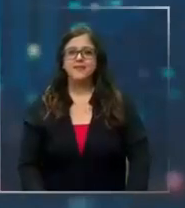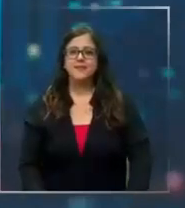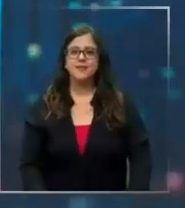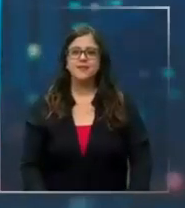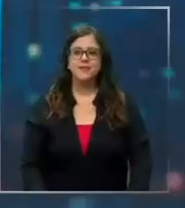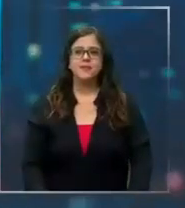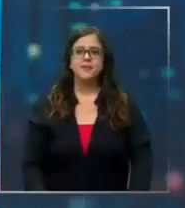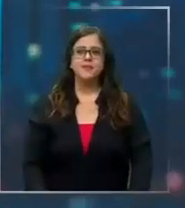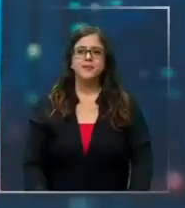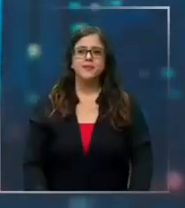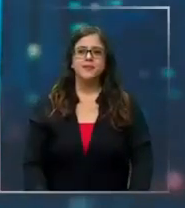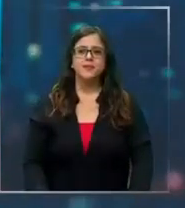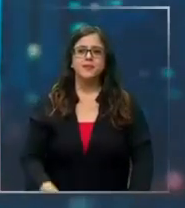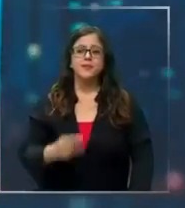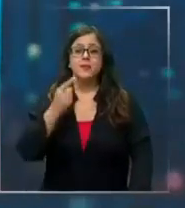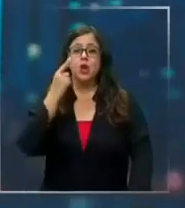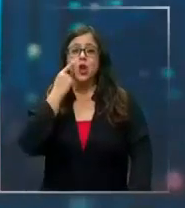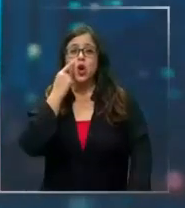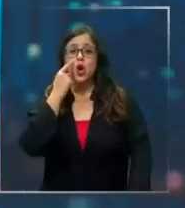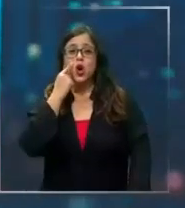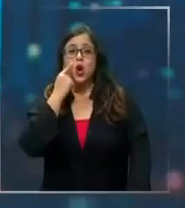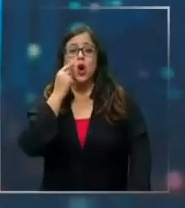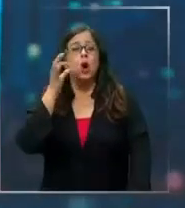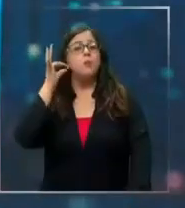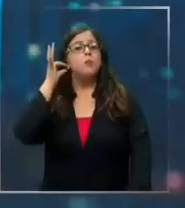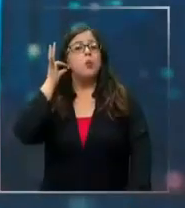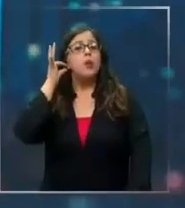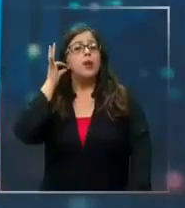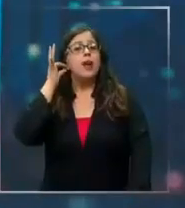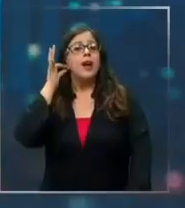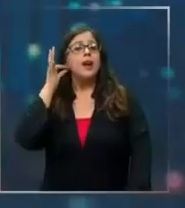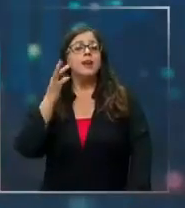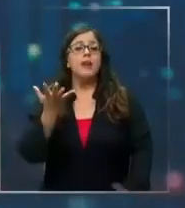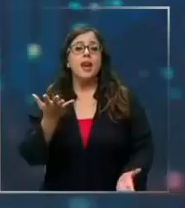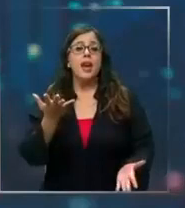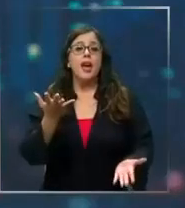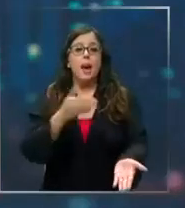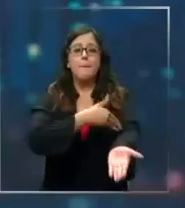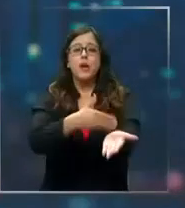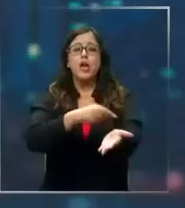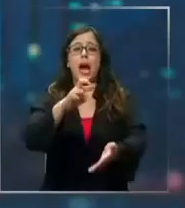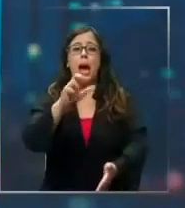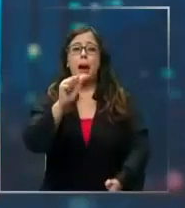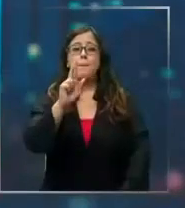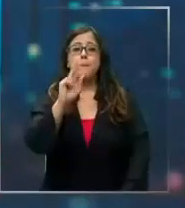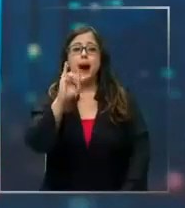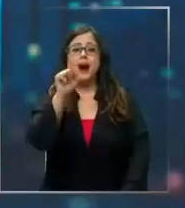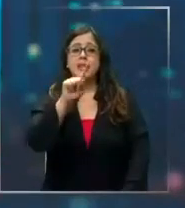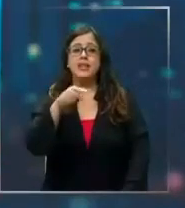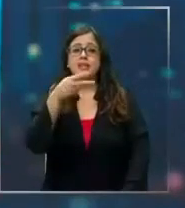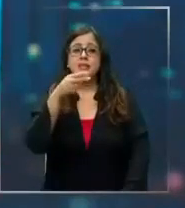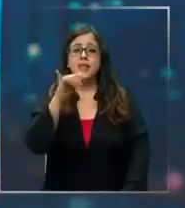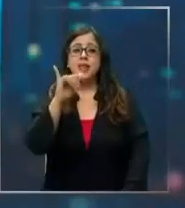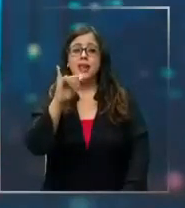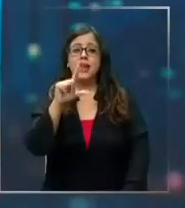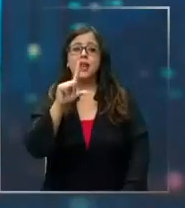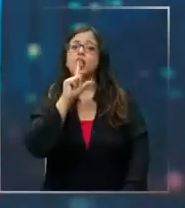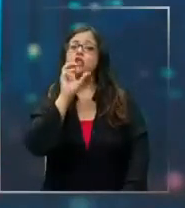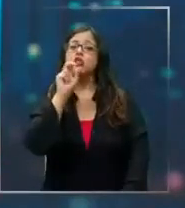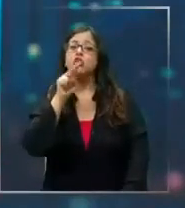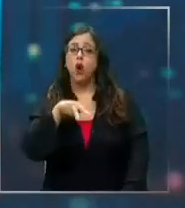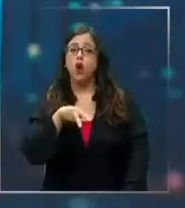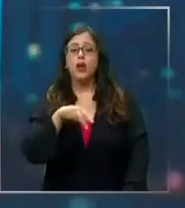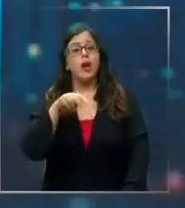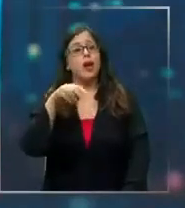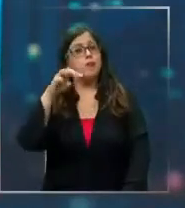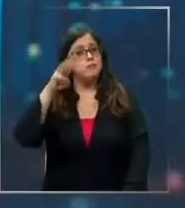La influencer y multimillonaria empresaria Paris Hilton anunció que fue mamá a los 41 años, pero lo